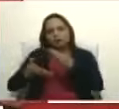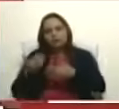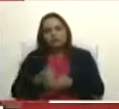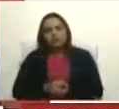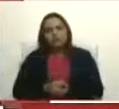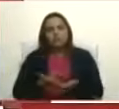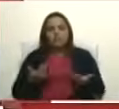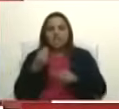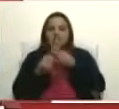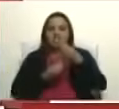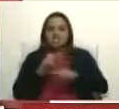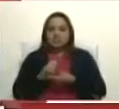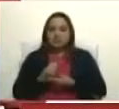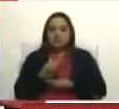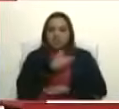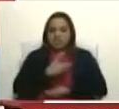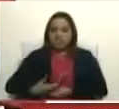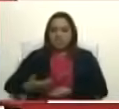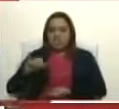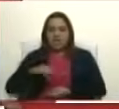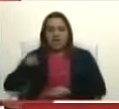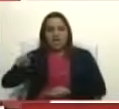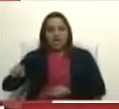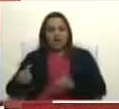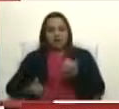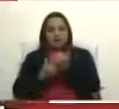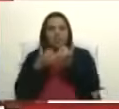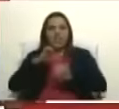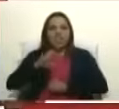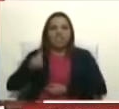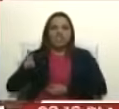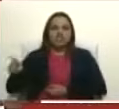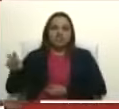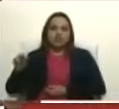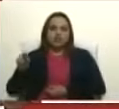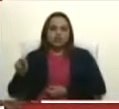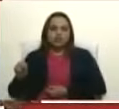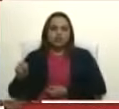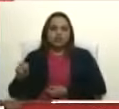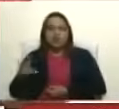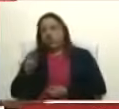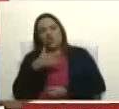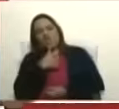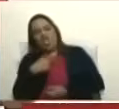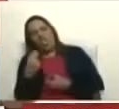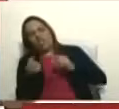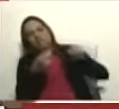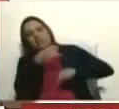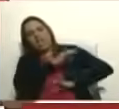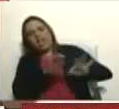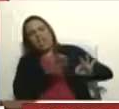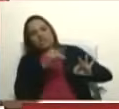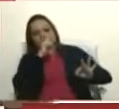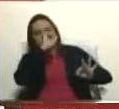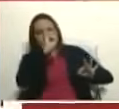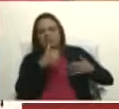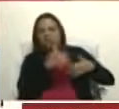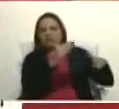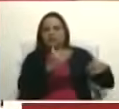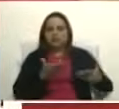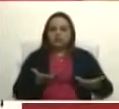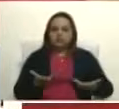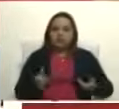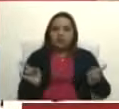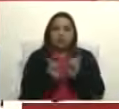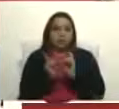hizo el arrogante que tiene la ExxonMobil ahí? No tengo nada que hablar con este señor. Eso fue lo que dijo. Hace